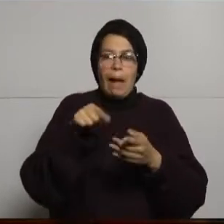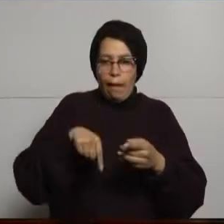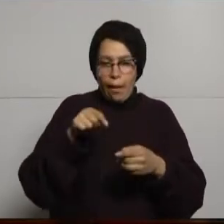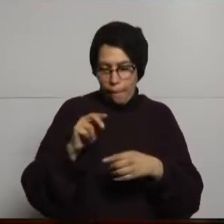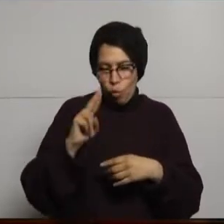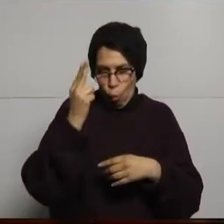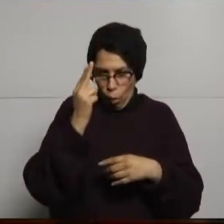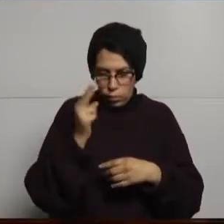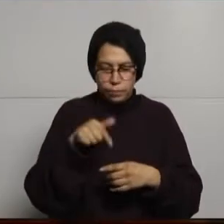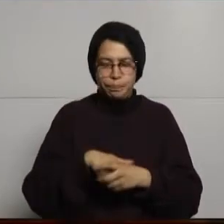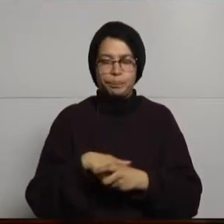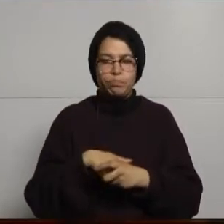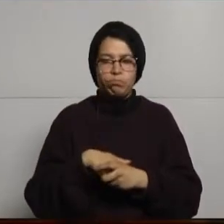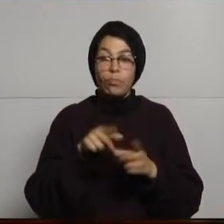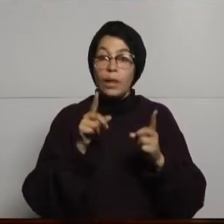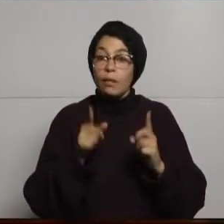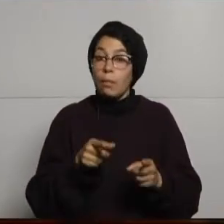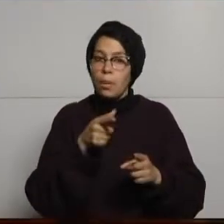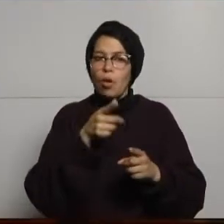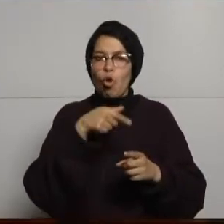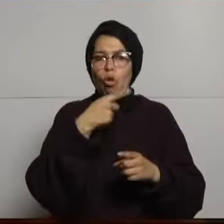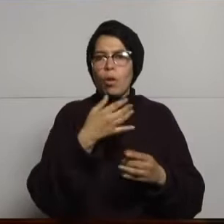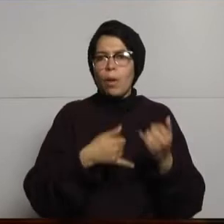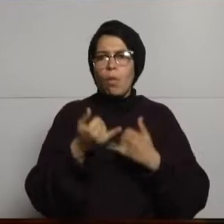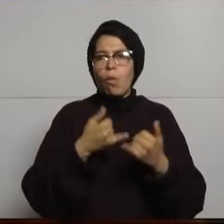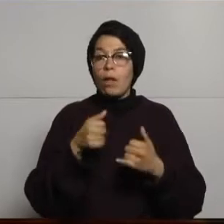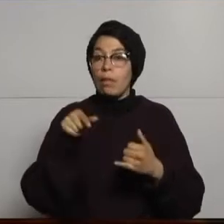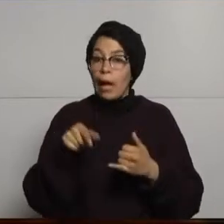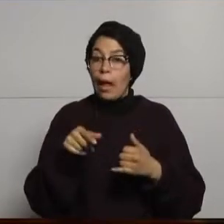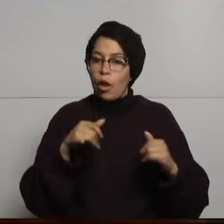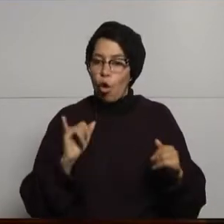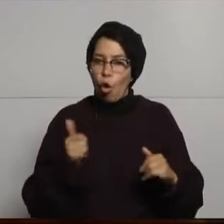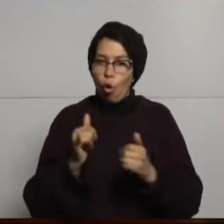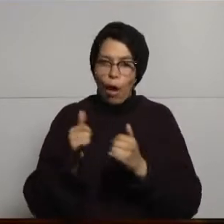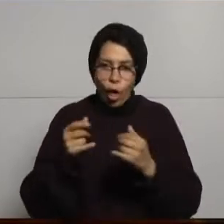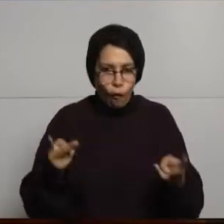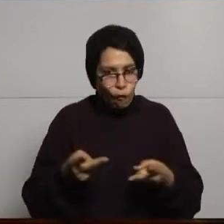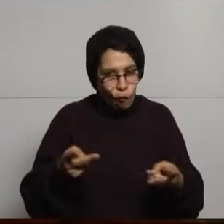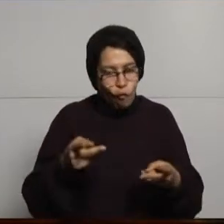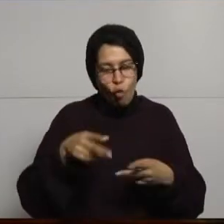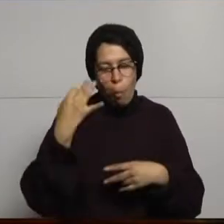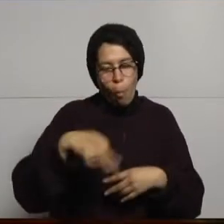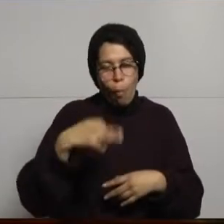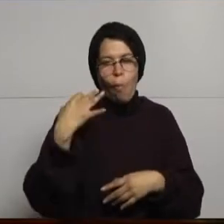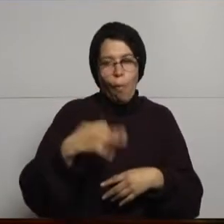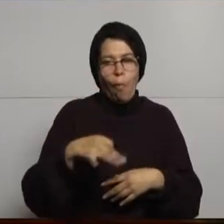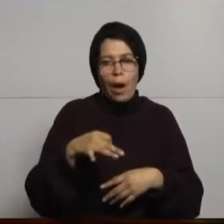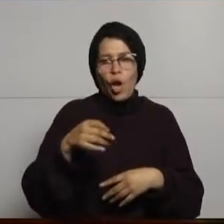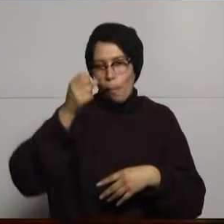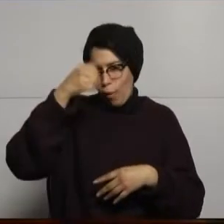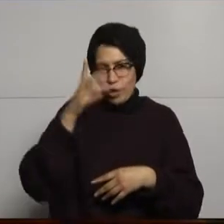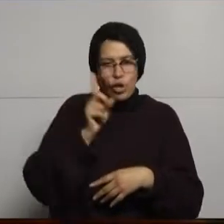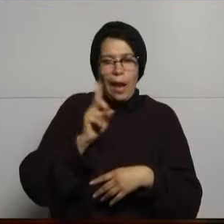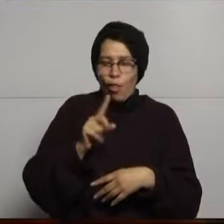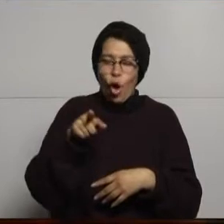estaba... Y bueno, y según me dicen, es un gran jugador de fútbol amateur. Gracias. De eso